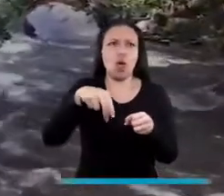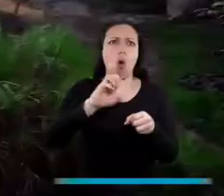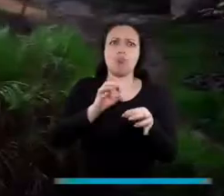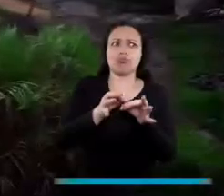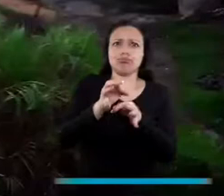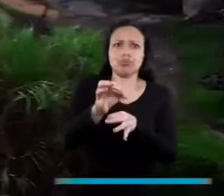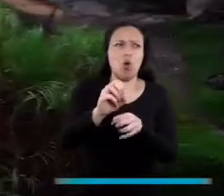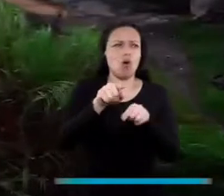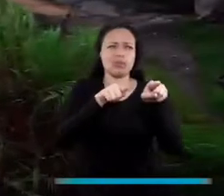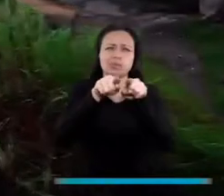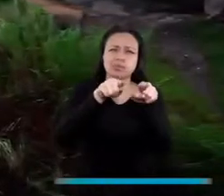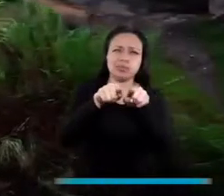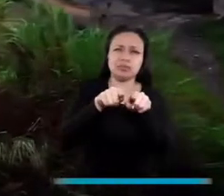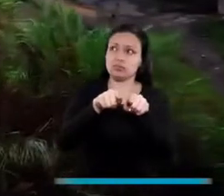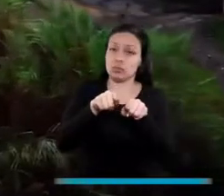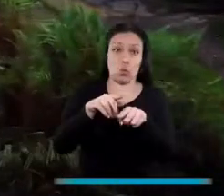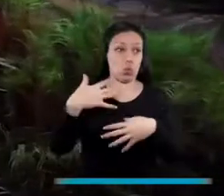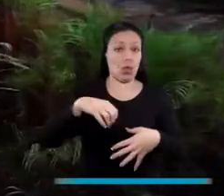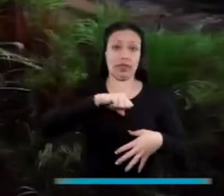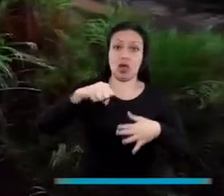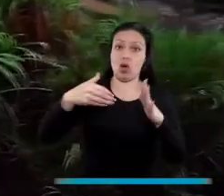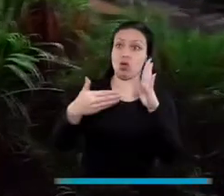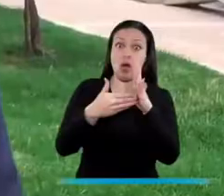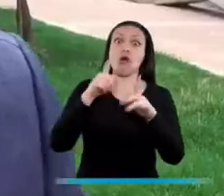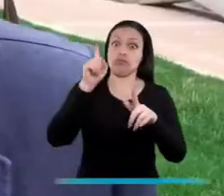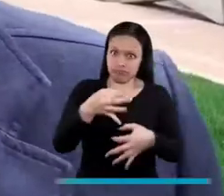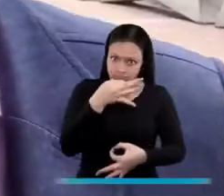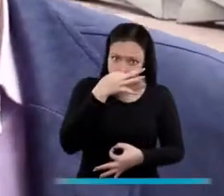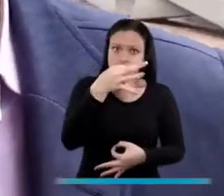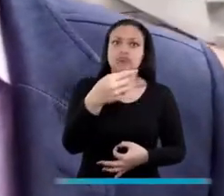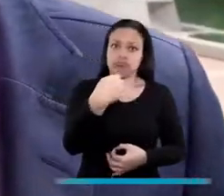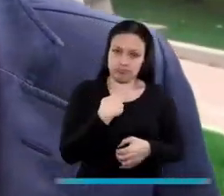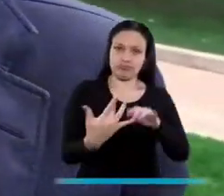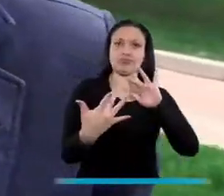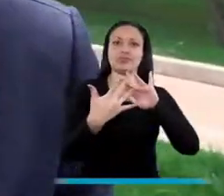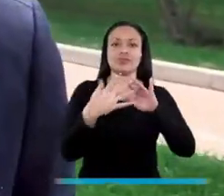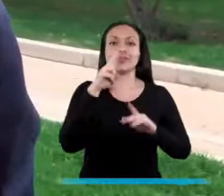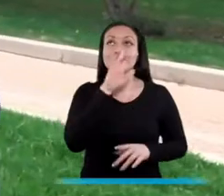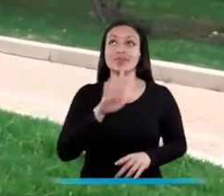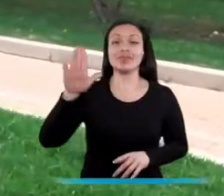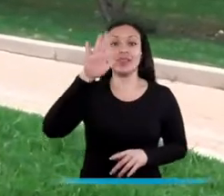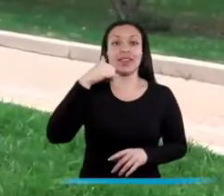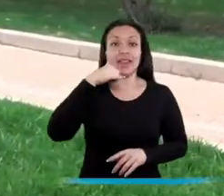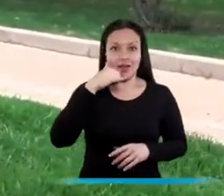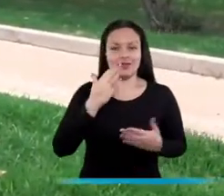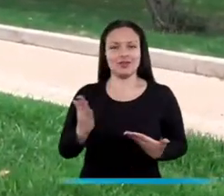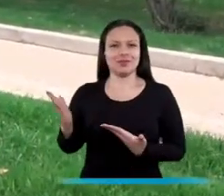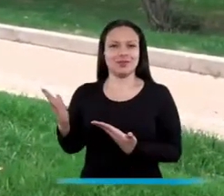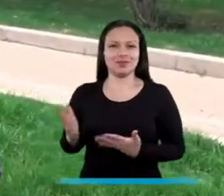ciudades, pueblos o veredas se vulnera el derecho al medio ambiente, denuncien a través de nuestra línea telefónica